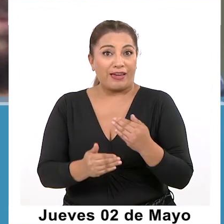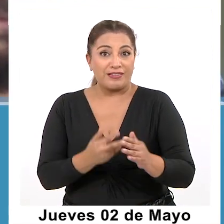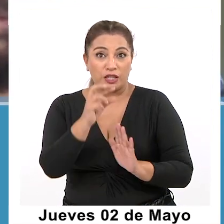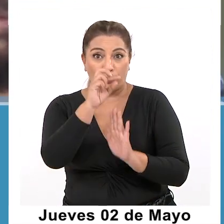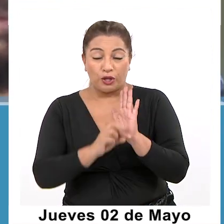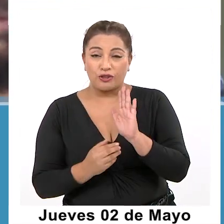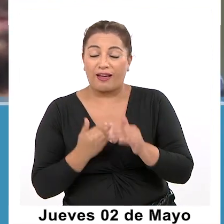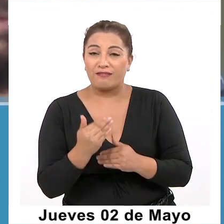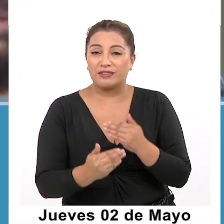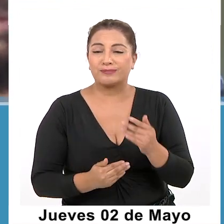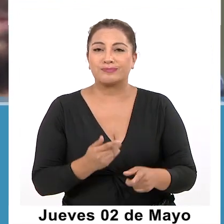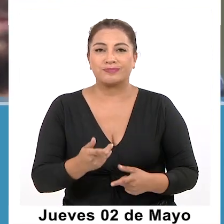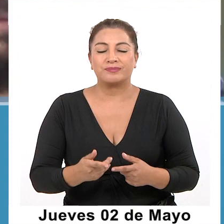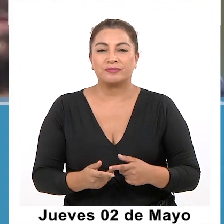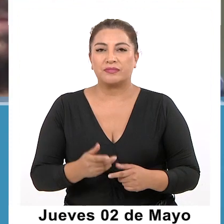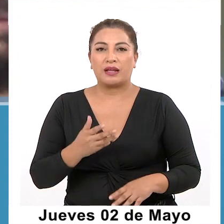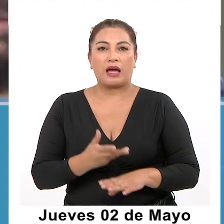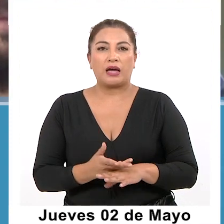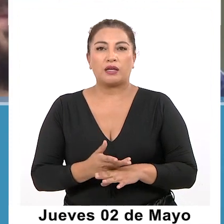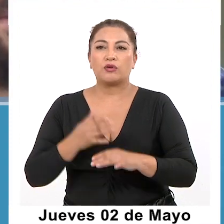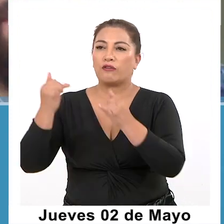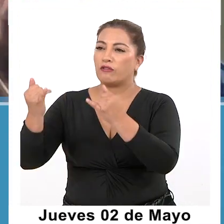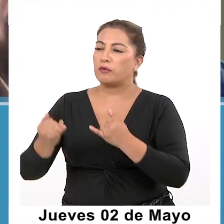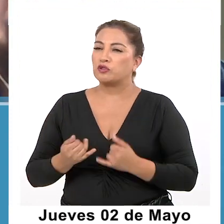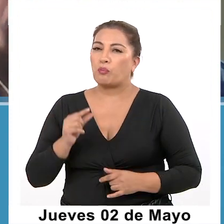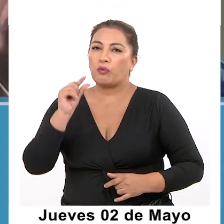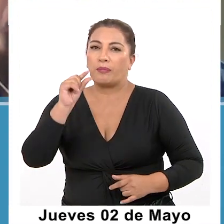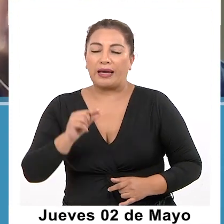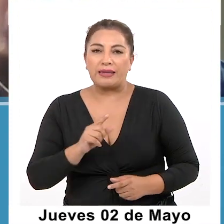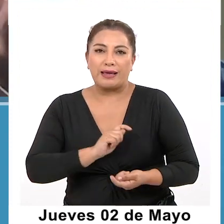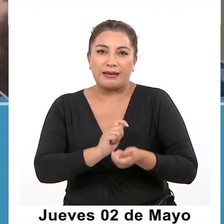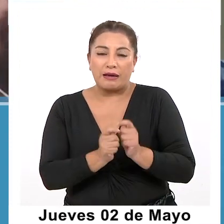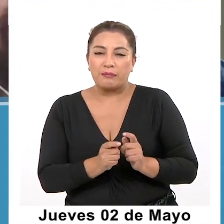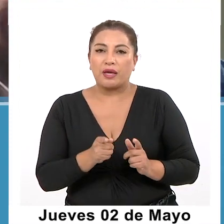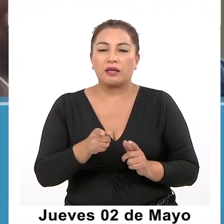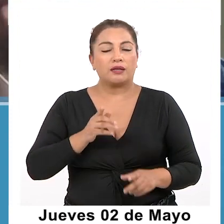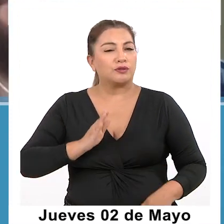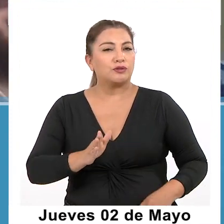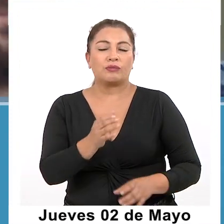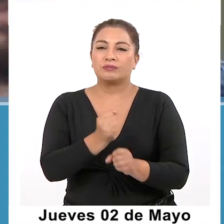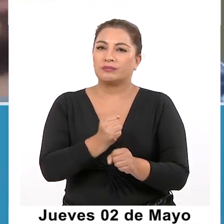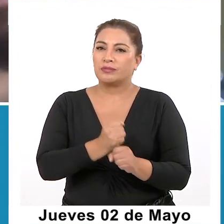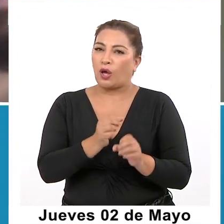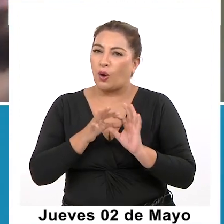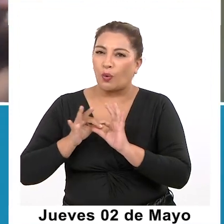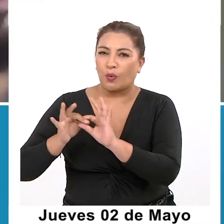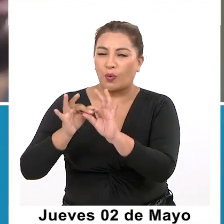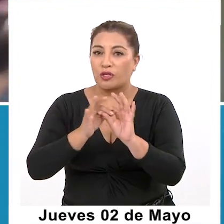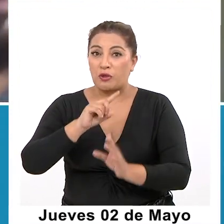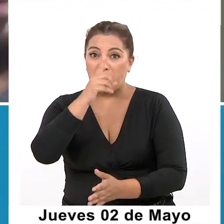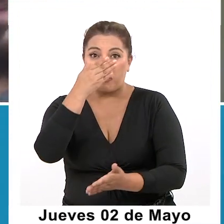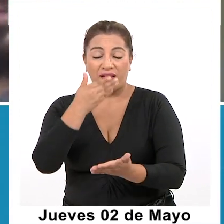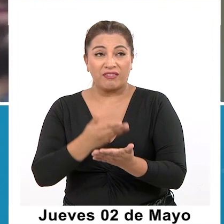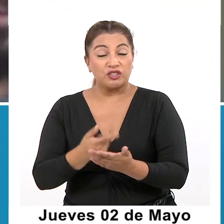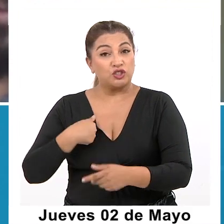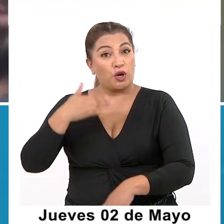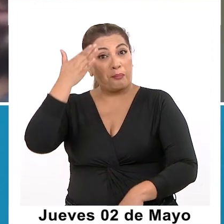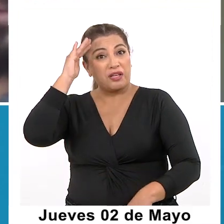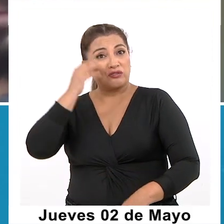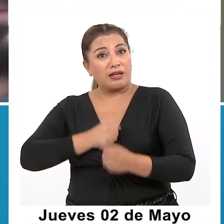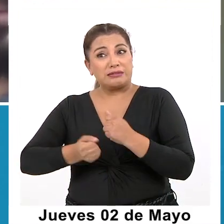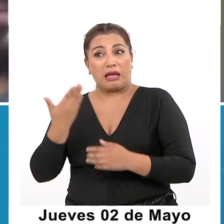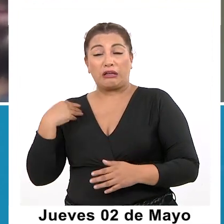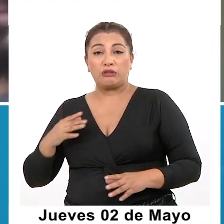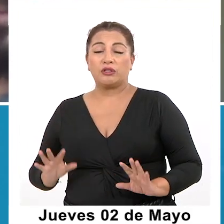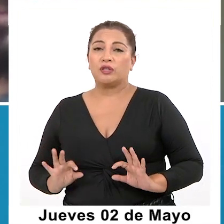proyecto nos corresponde una indicación muy pequeña de forma y estamos trabajando mancomunadamente por primera vez creo Yo hace muchos